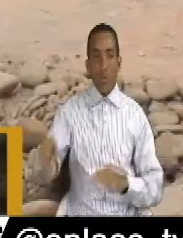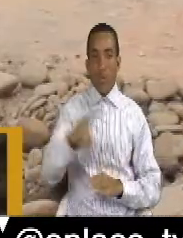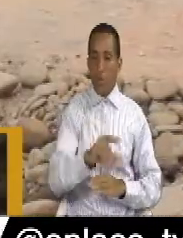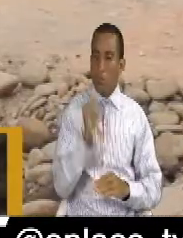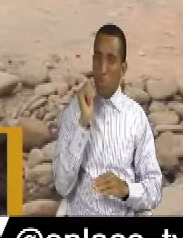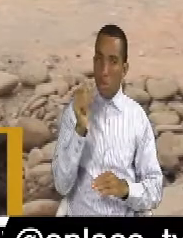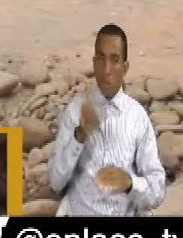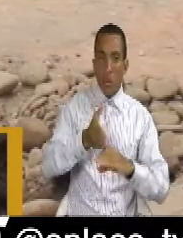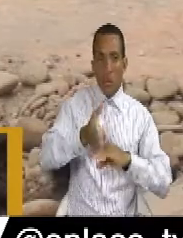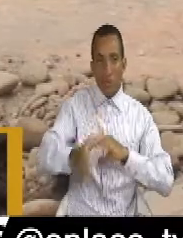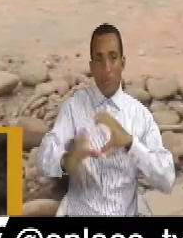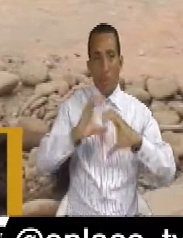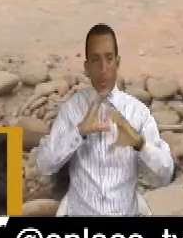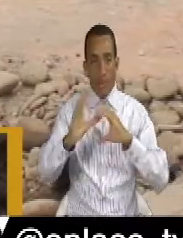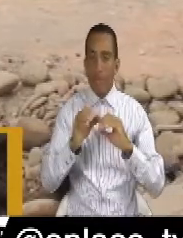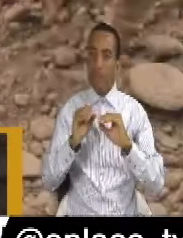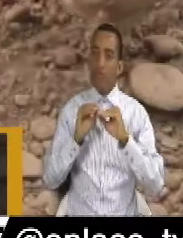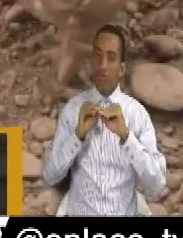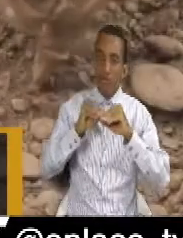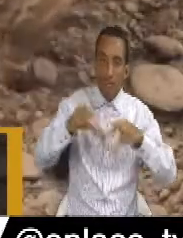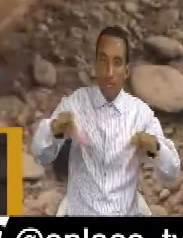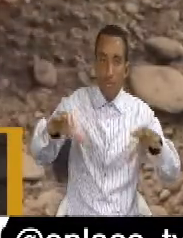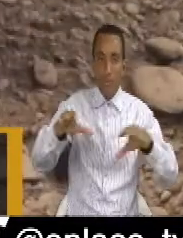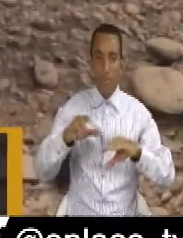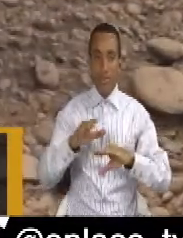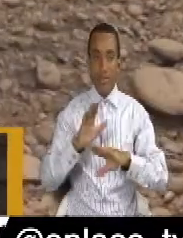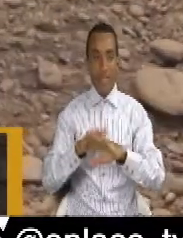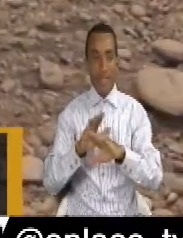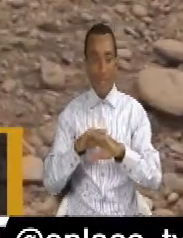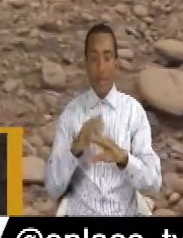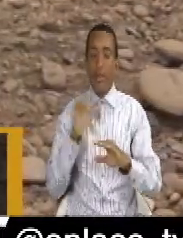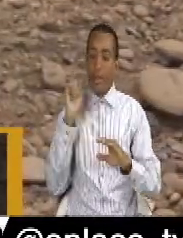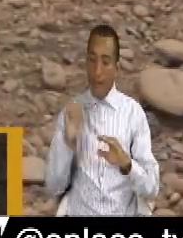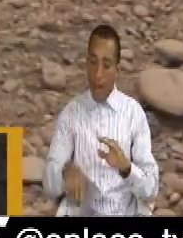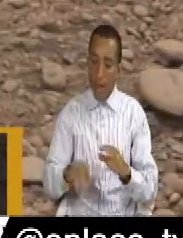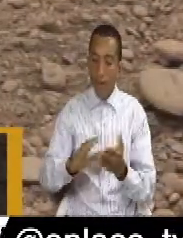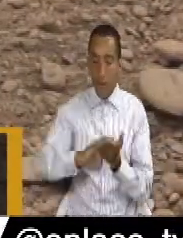de comunicación, han publicado realmente que se intervenga.